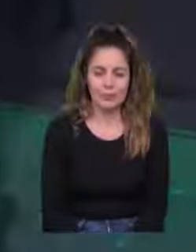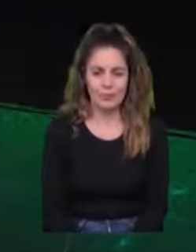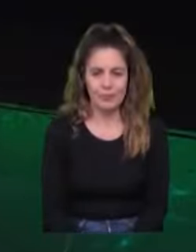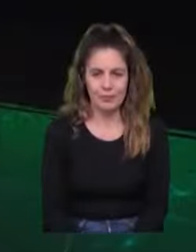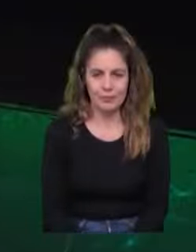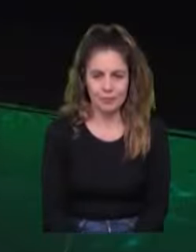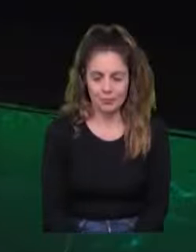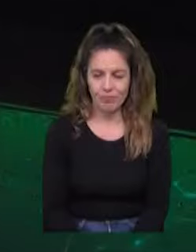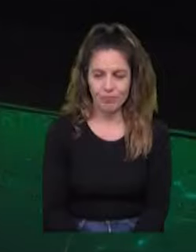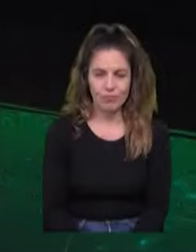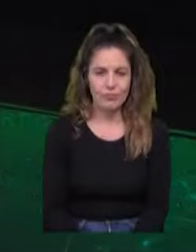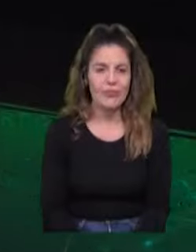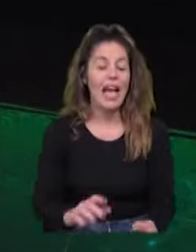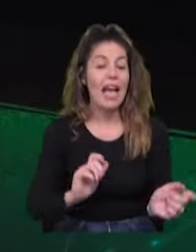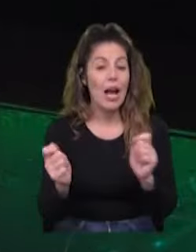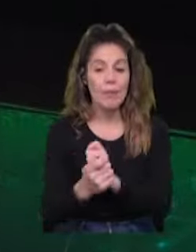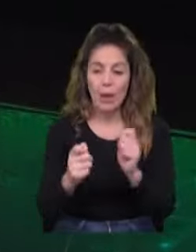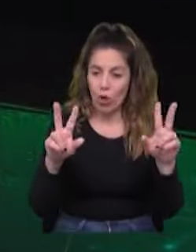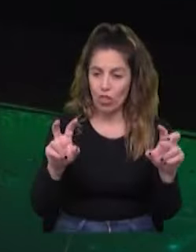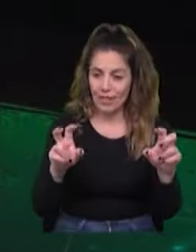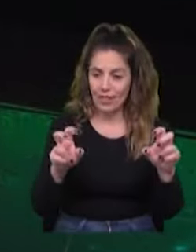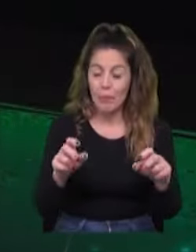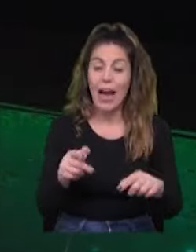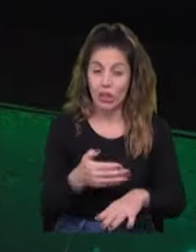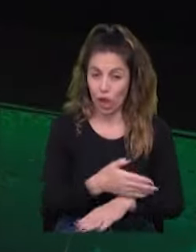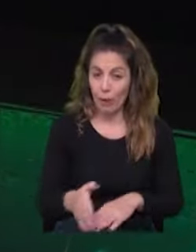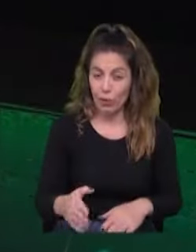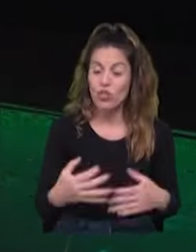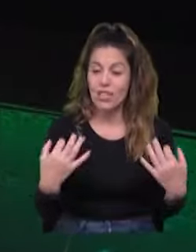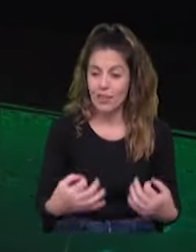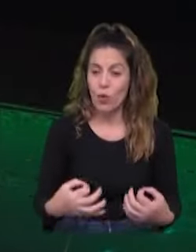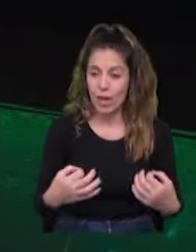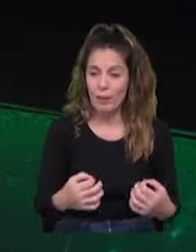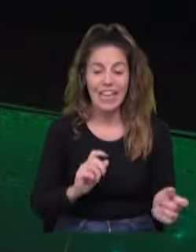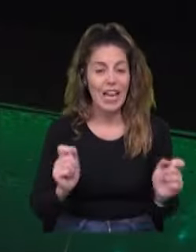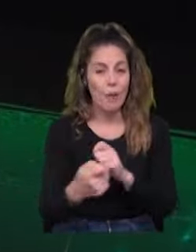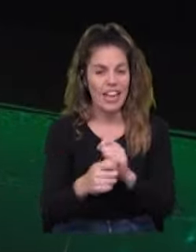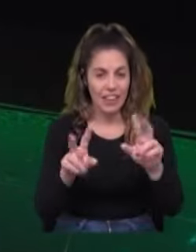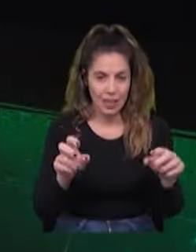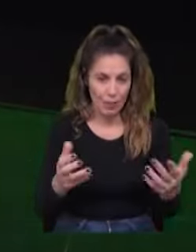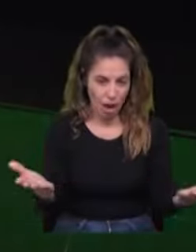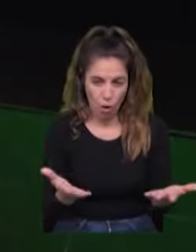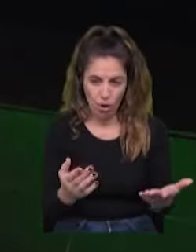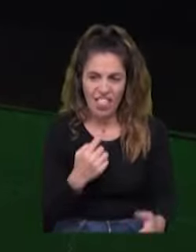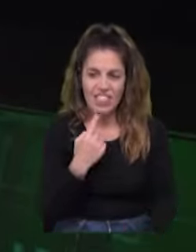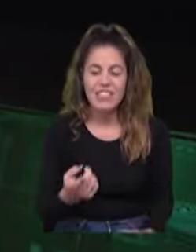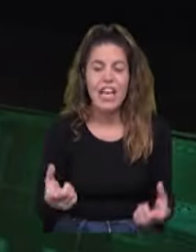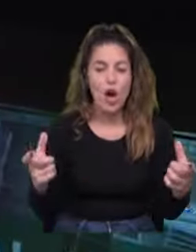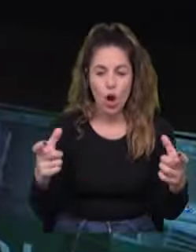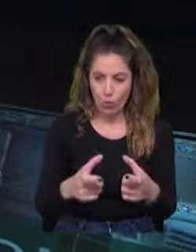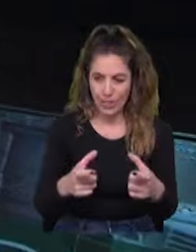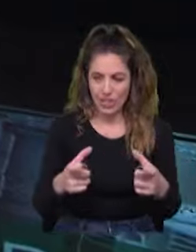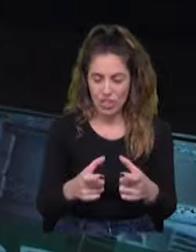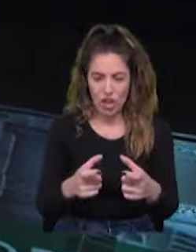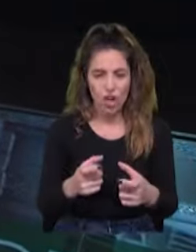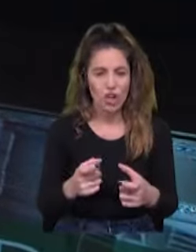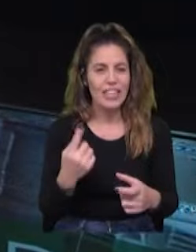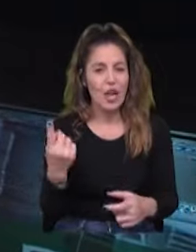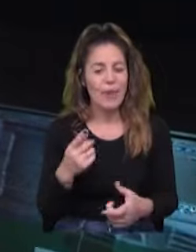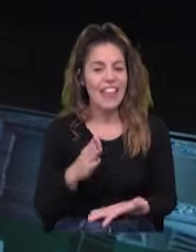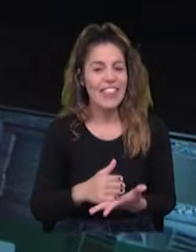cruces vamos a cambiar de tema Esto va a tener repercusiones seguramente pero vamos a cambiar de tema ahora decía la Comisión Interamericana de